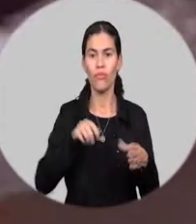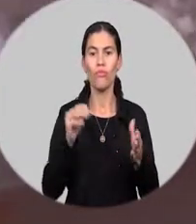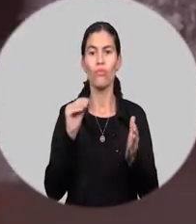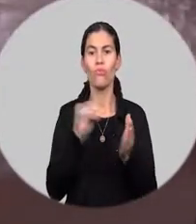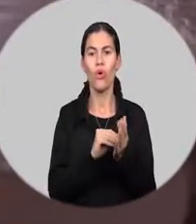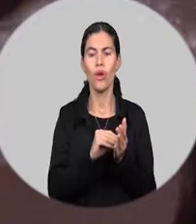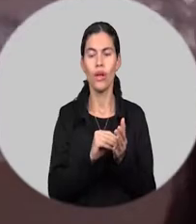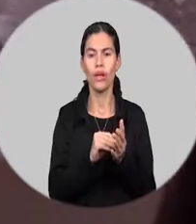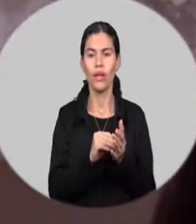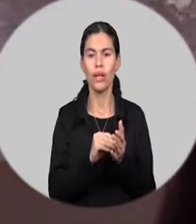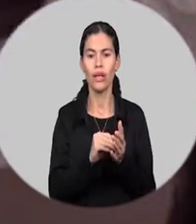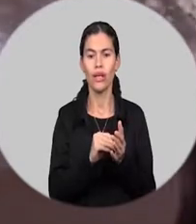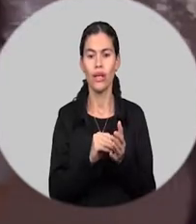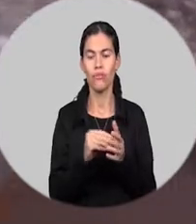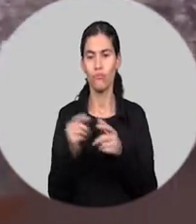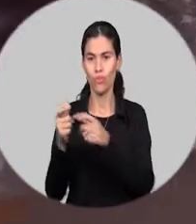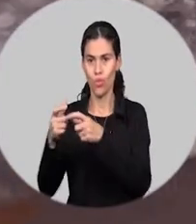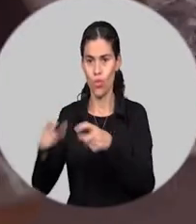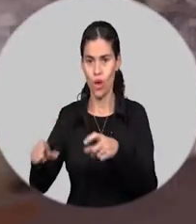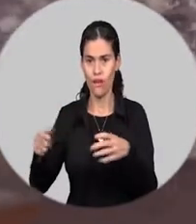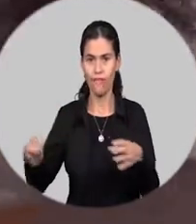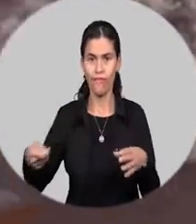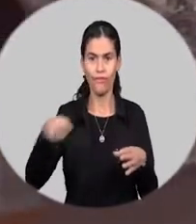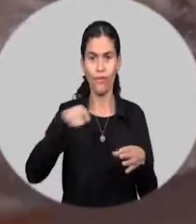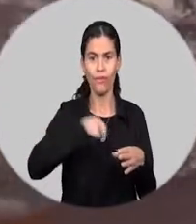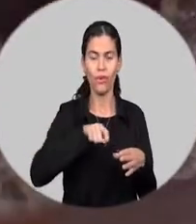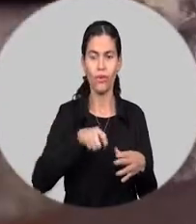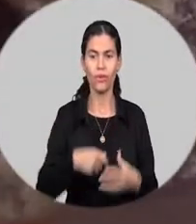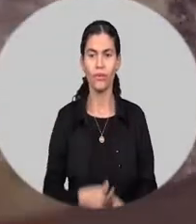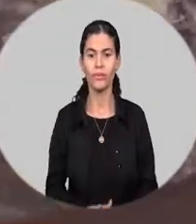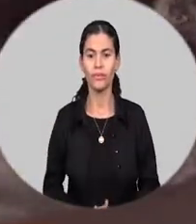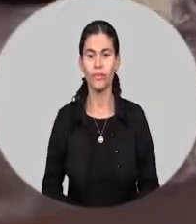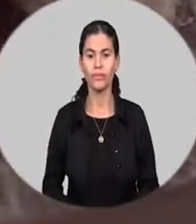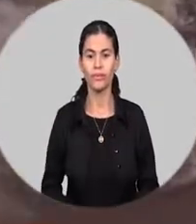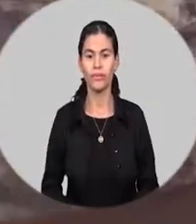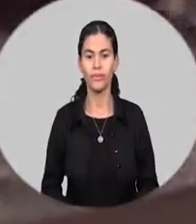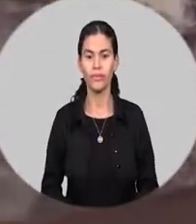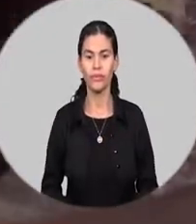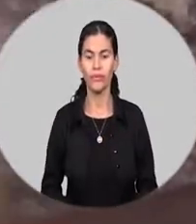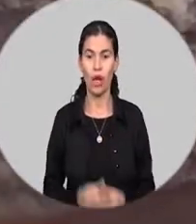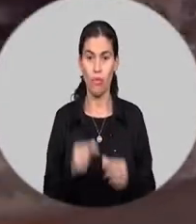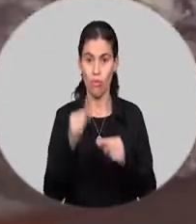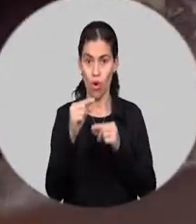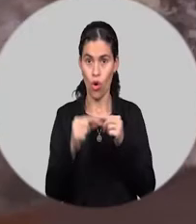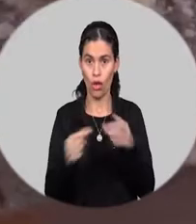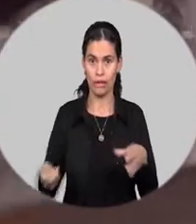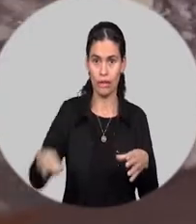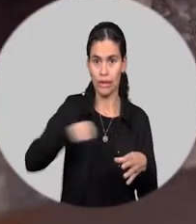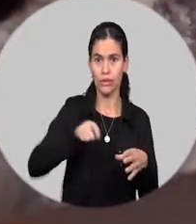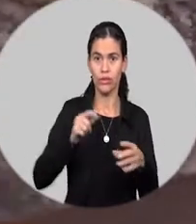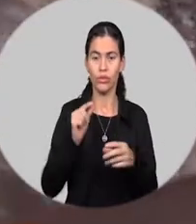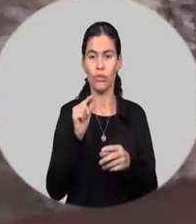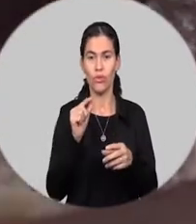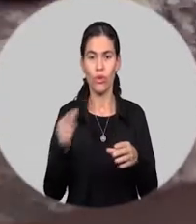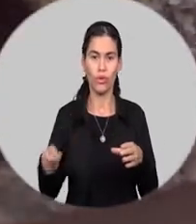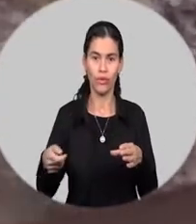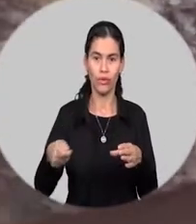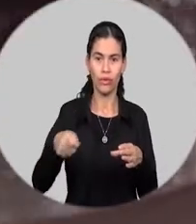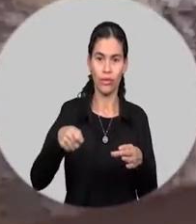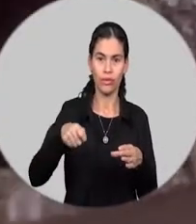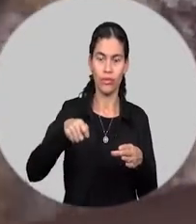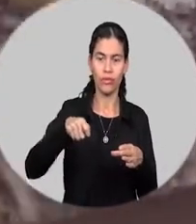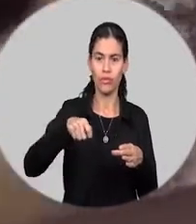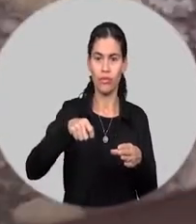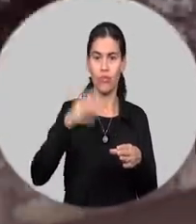Vamos agregando el huevo de a poco para no cortar la